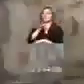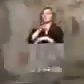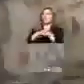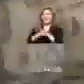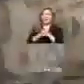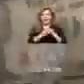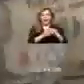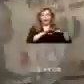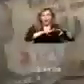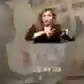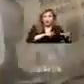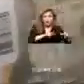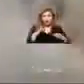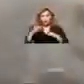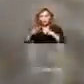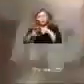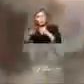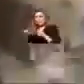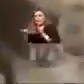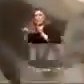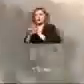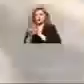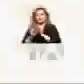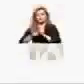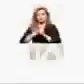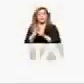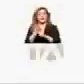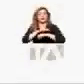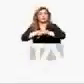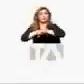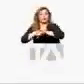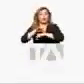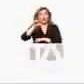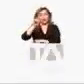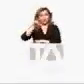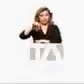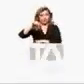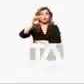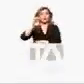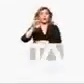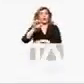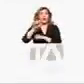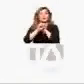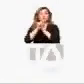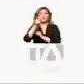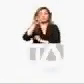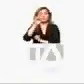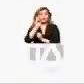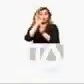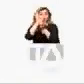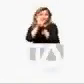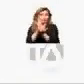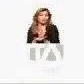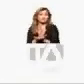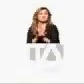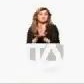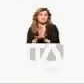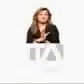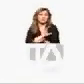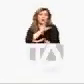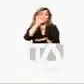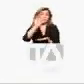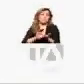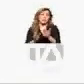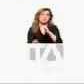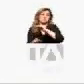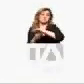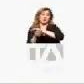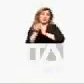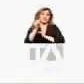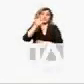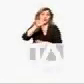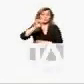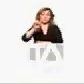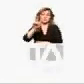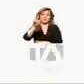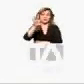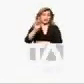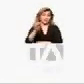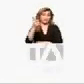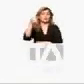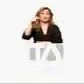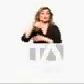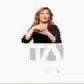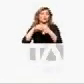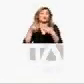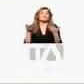El primero en ser detenido fue el empresario Ramiro Luque en 2017, quien confesó que entregó 3,27 millones de